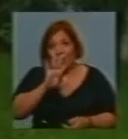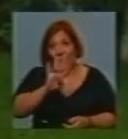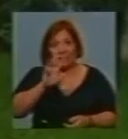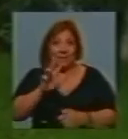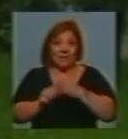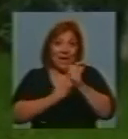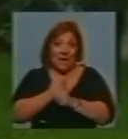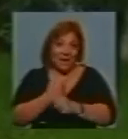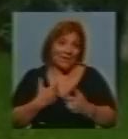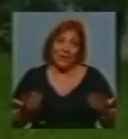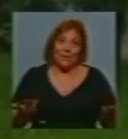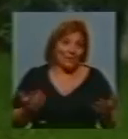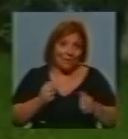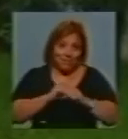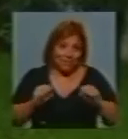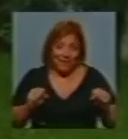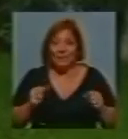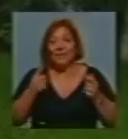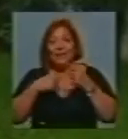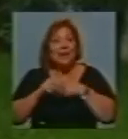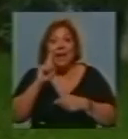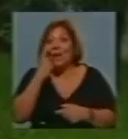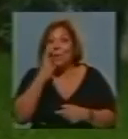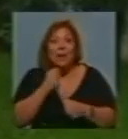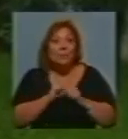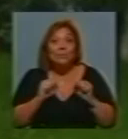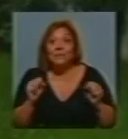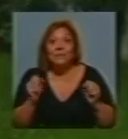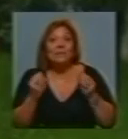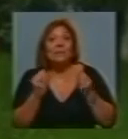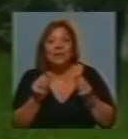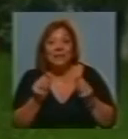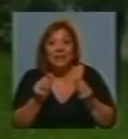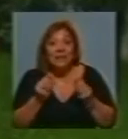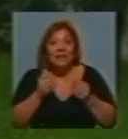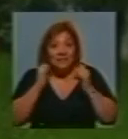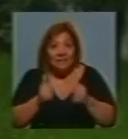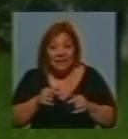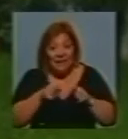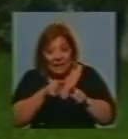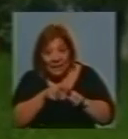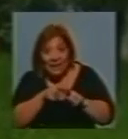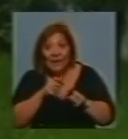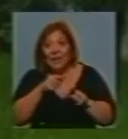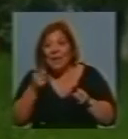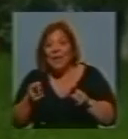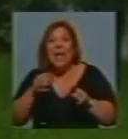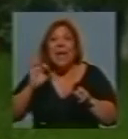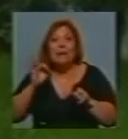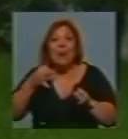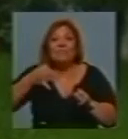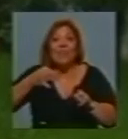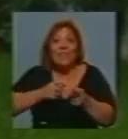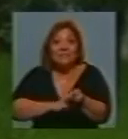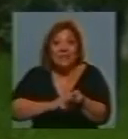ya estoy de vuelta, y la única posibilidad que quedaba es que ella tuviera una hermana biológica, que